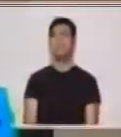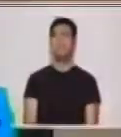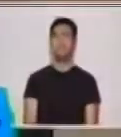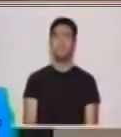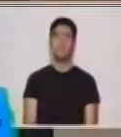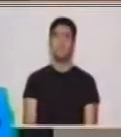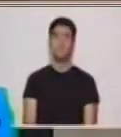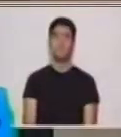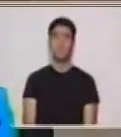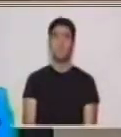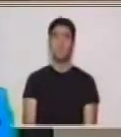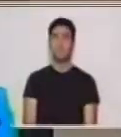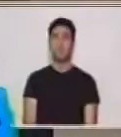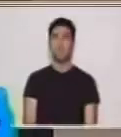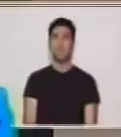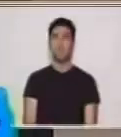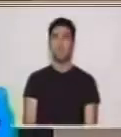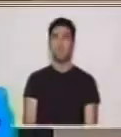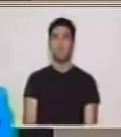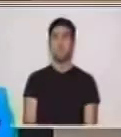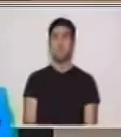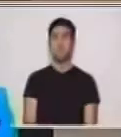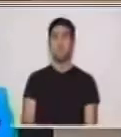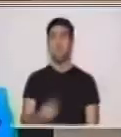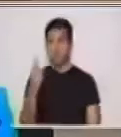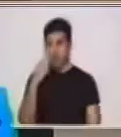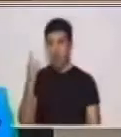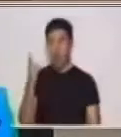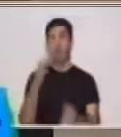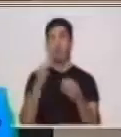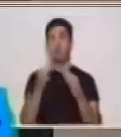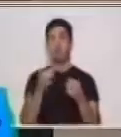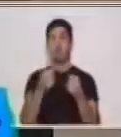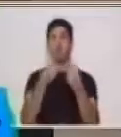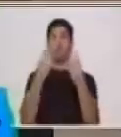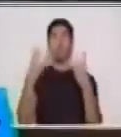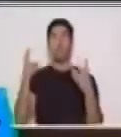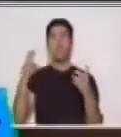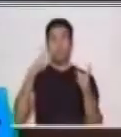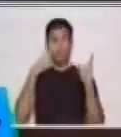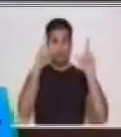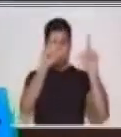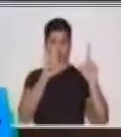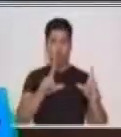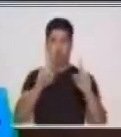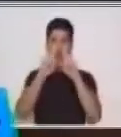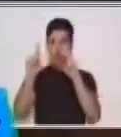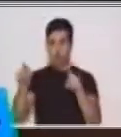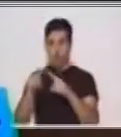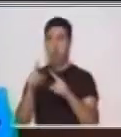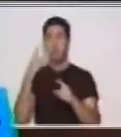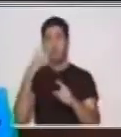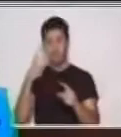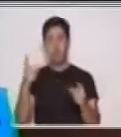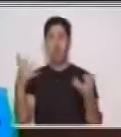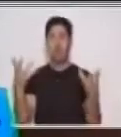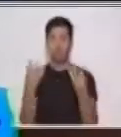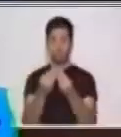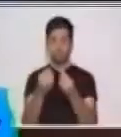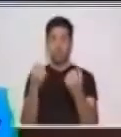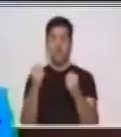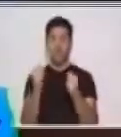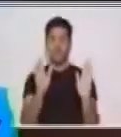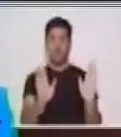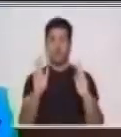realmente necesitamos para poder realizar finalmente nuestro